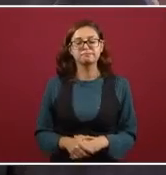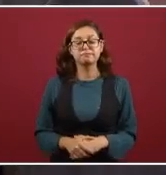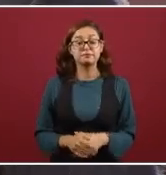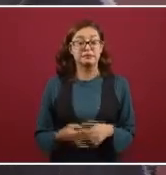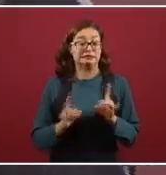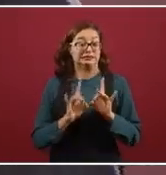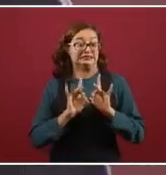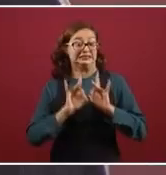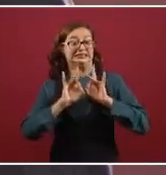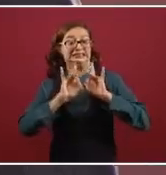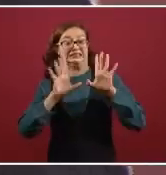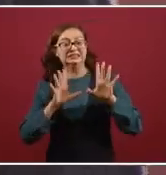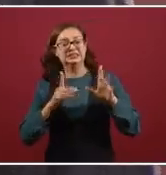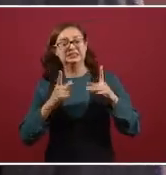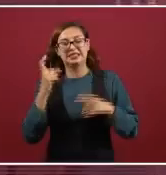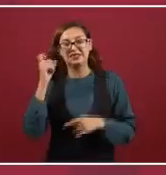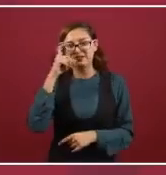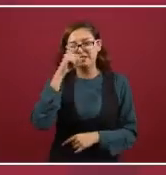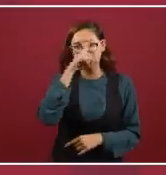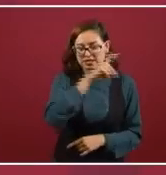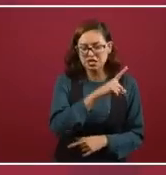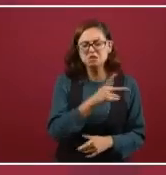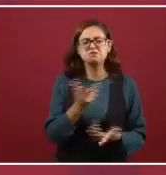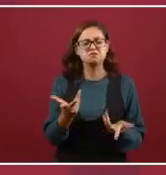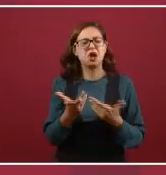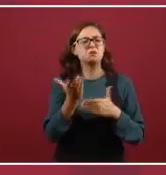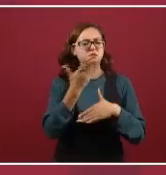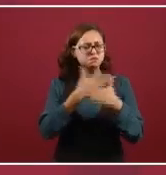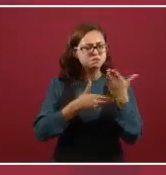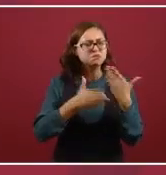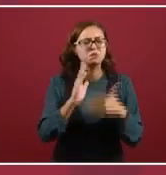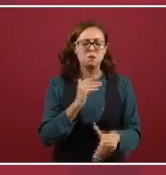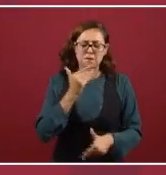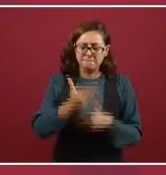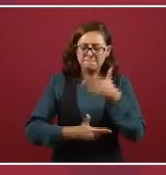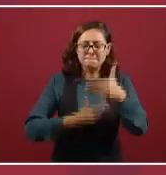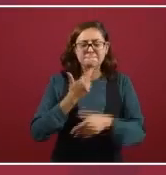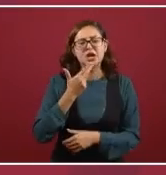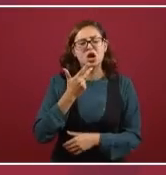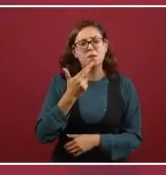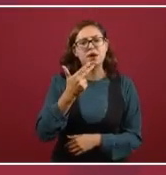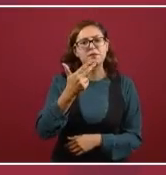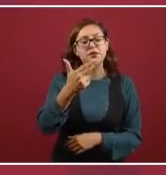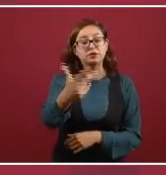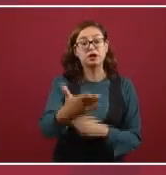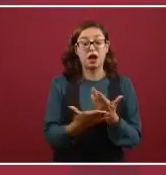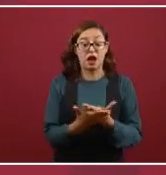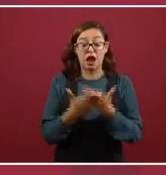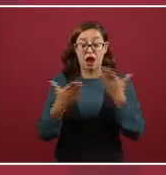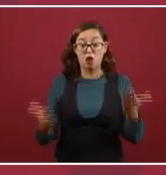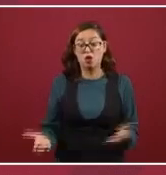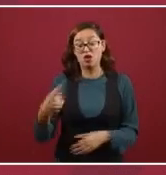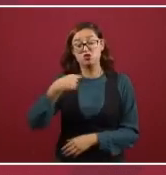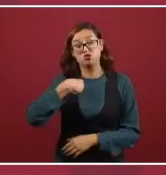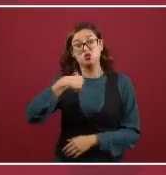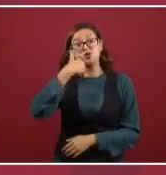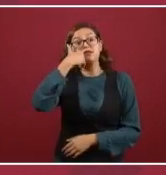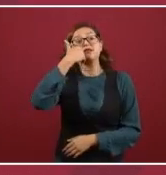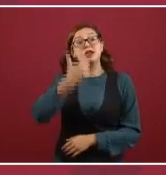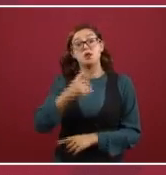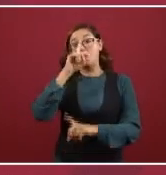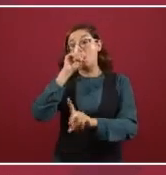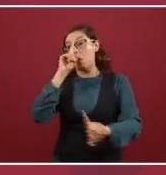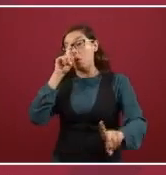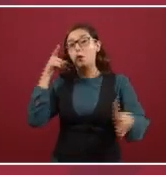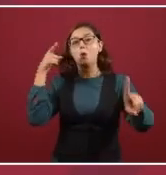difícil momento, y esto nos ha estado ayudando. Y ahora lo que espero hacia adelante